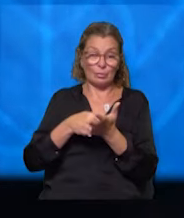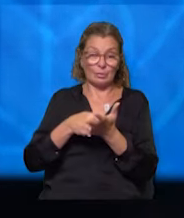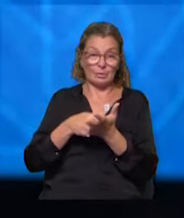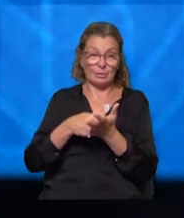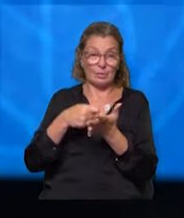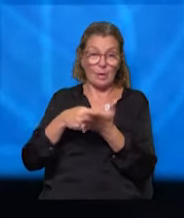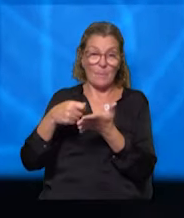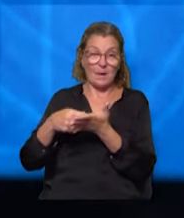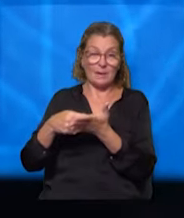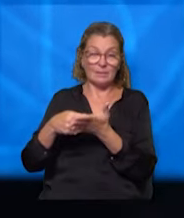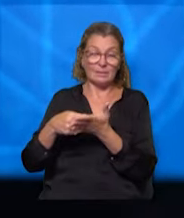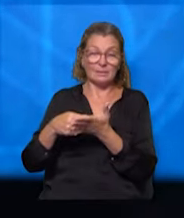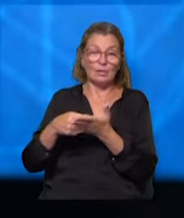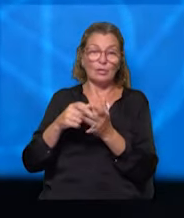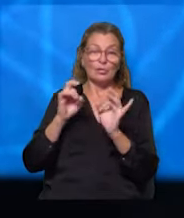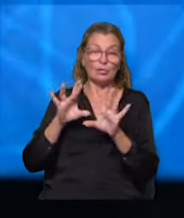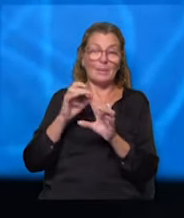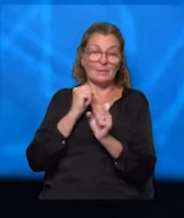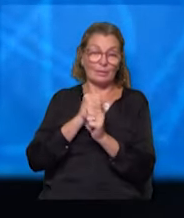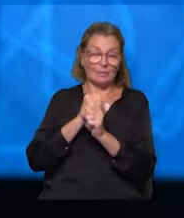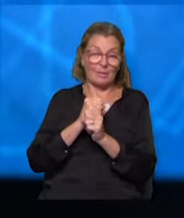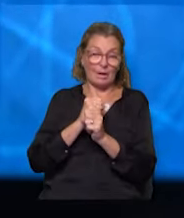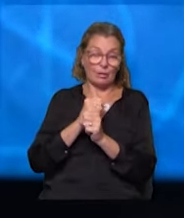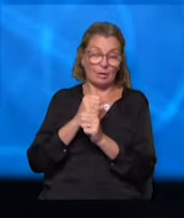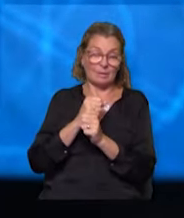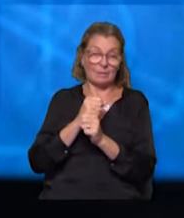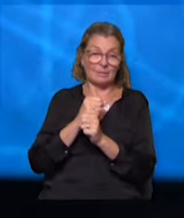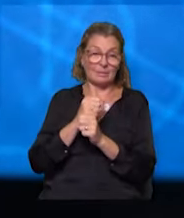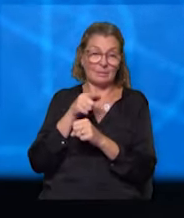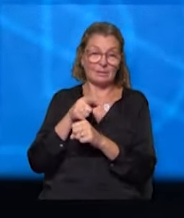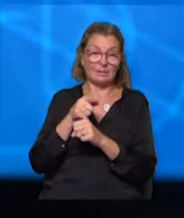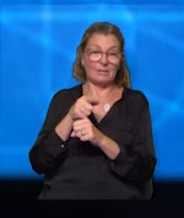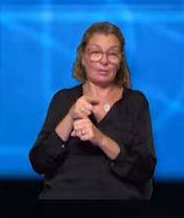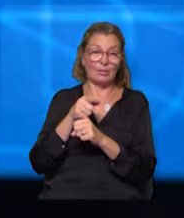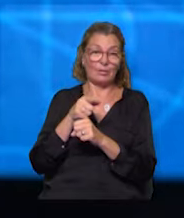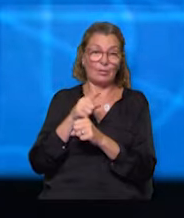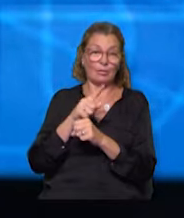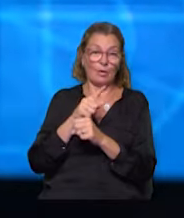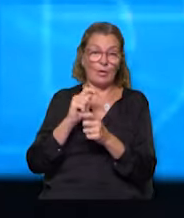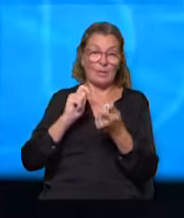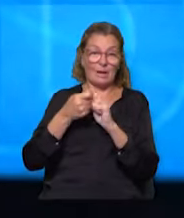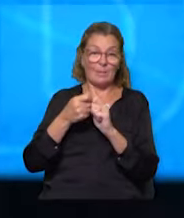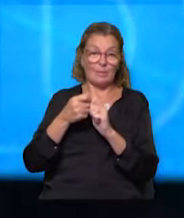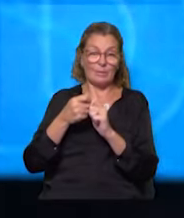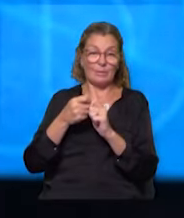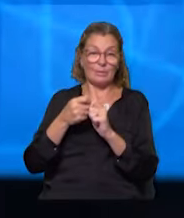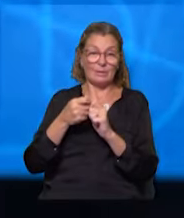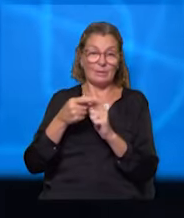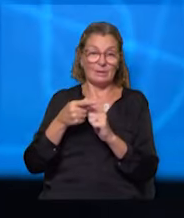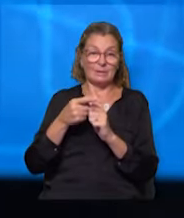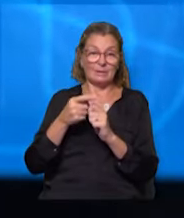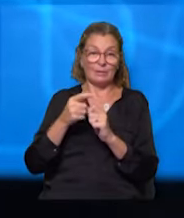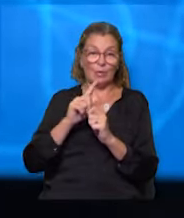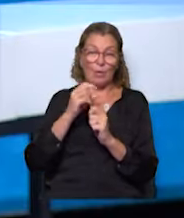lo pagan esencialmente los trabajadores y las trabajadoras Y eso lo la convierte en una reforma esencialmente